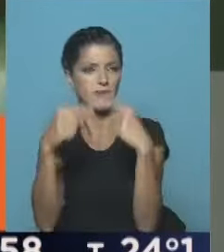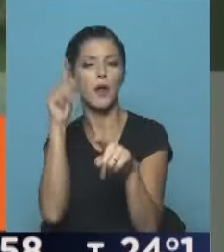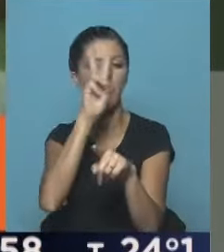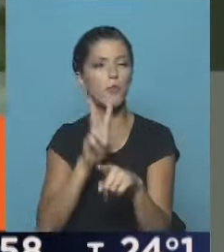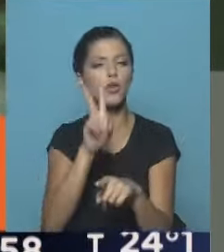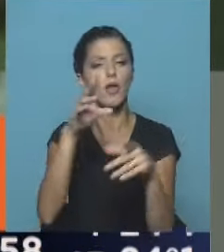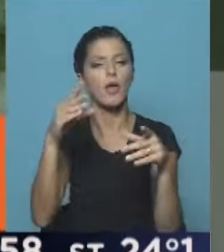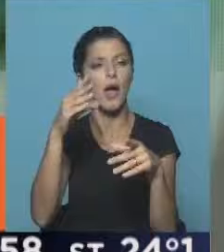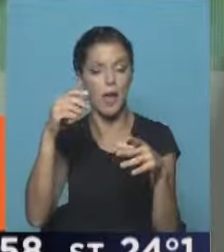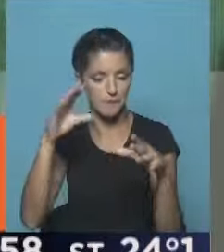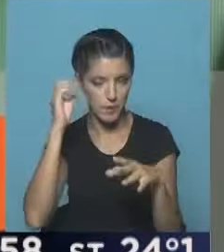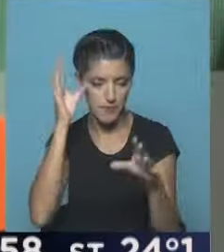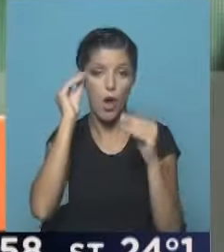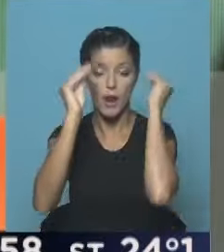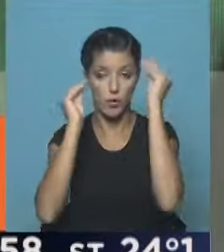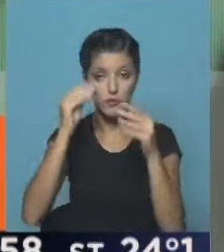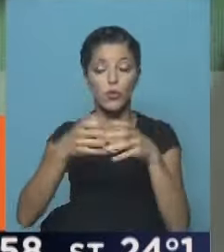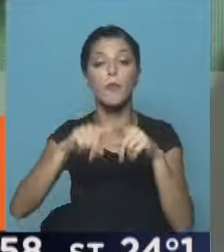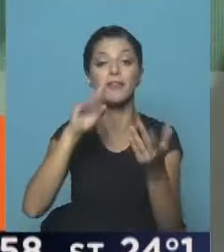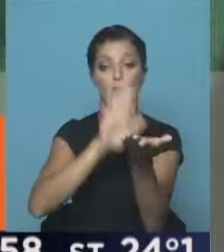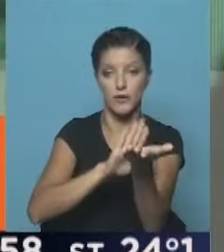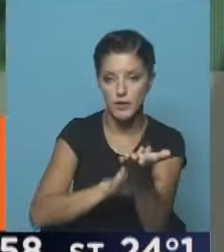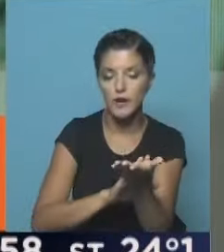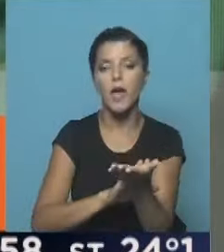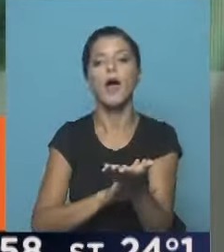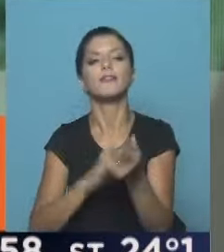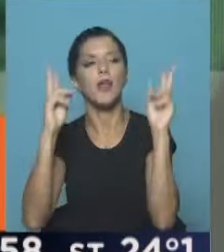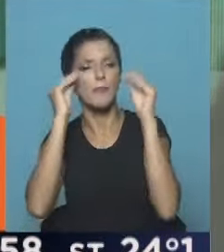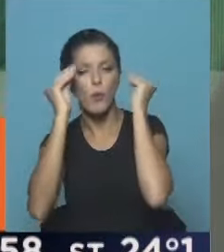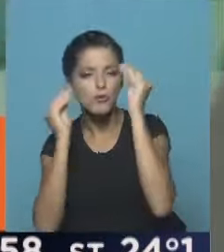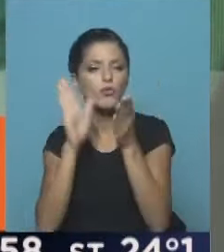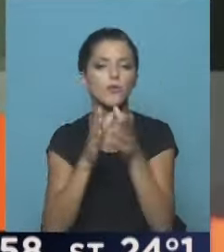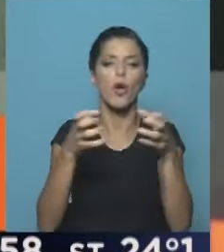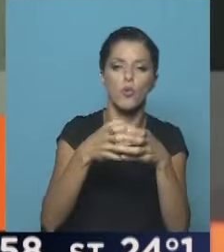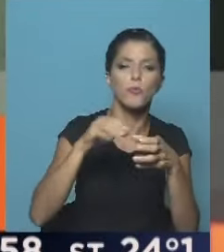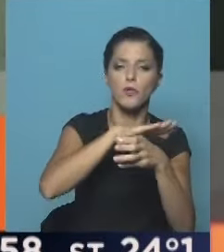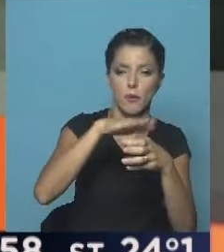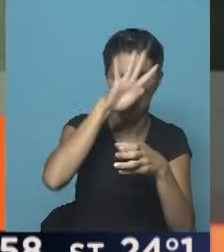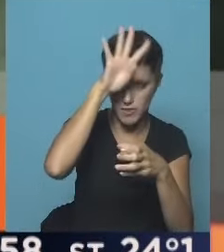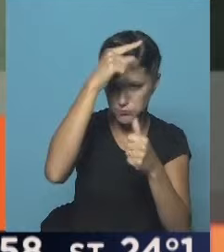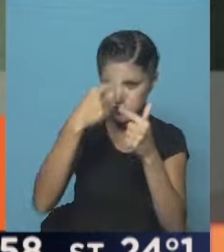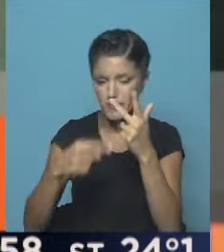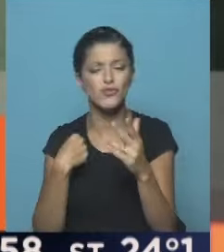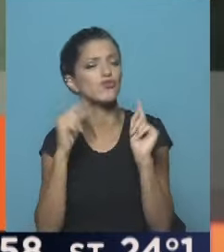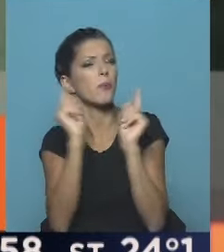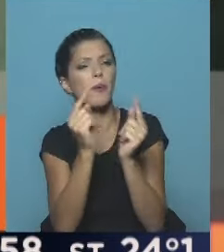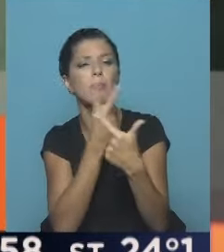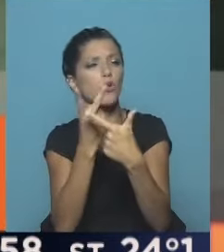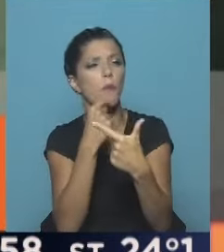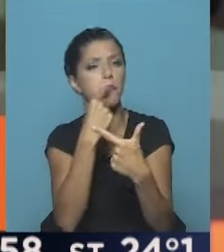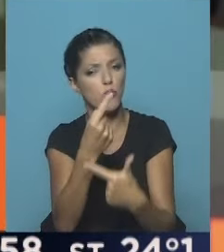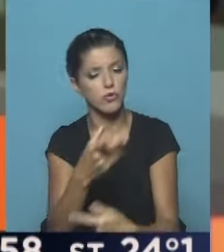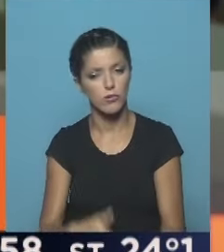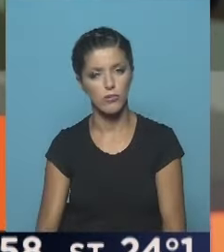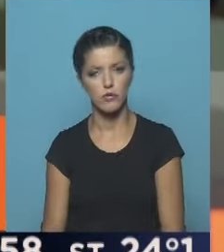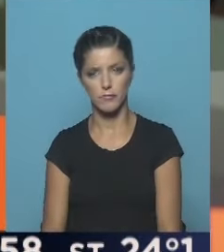en relación al tema de género, a cuestiones que tienen que ver con los pueblos originarios y demás. Brevemente te pregunto por esas dos cosas.